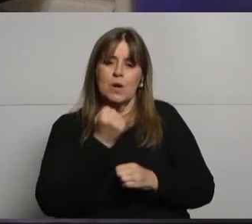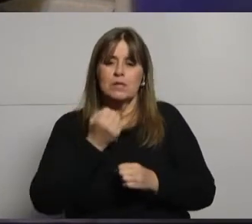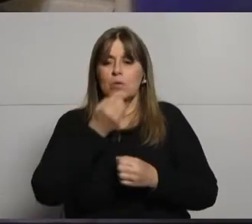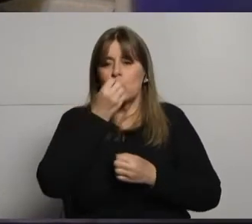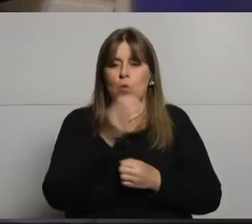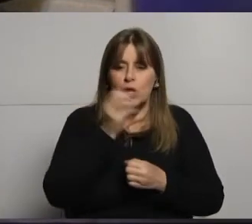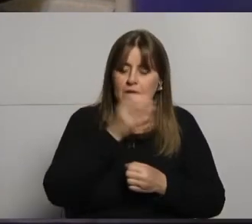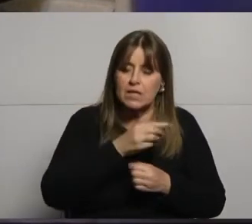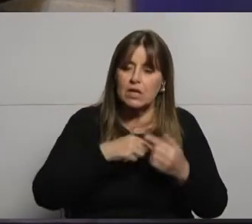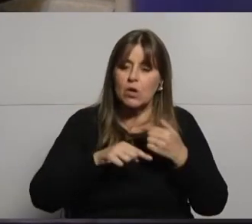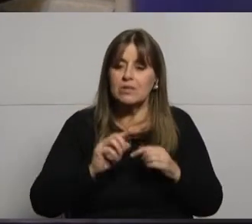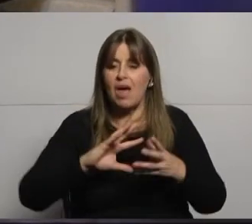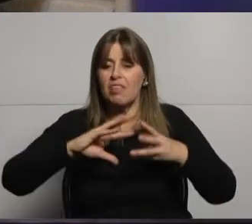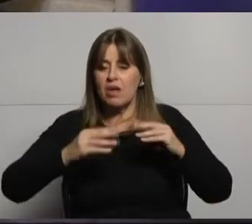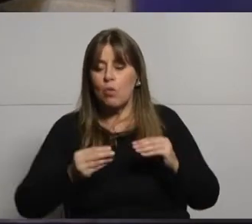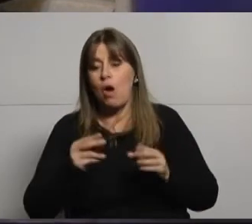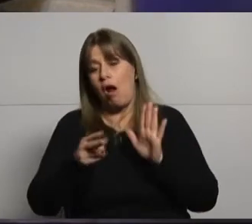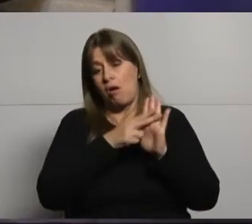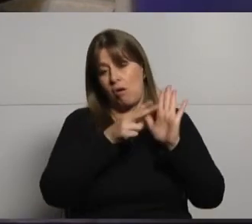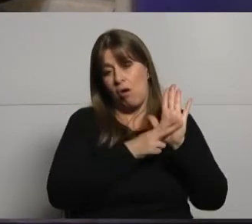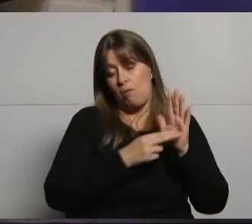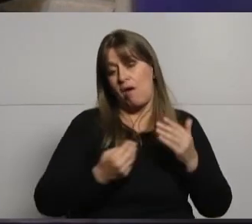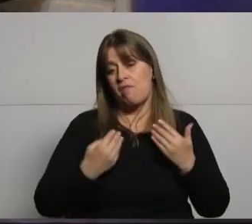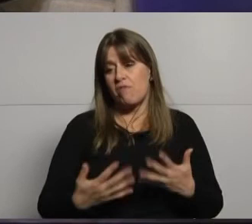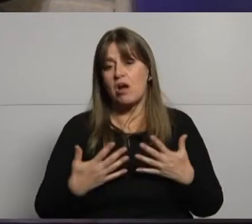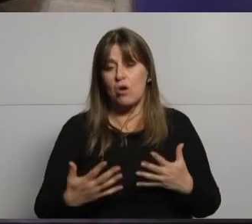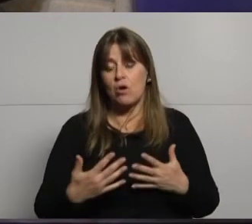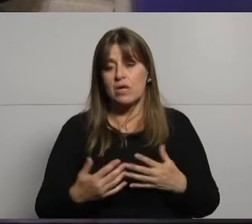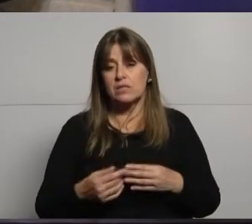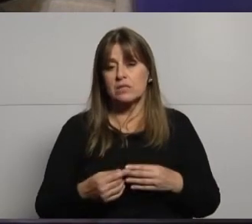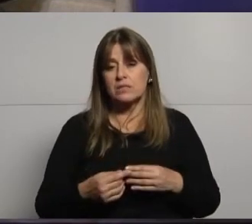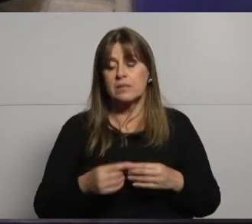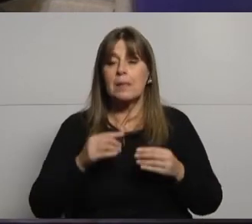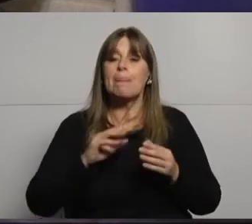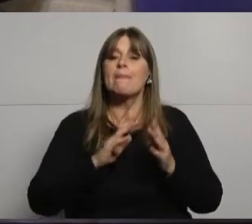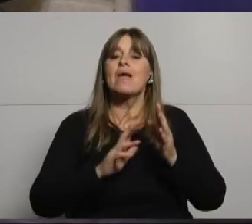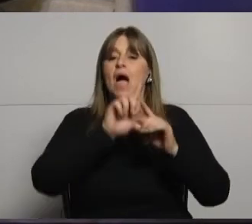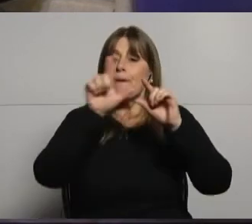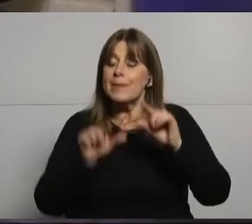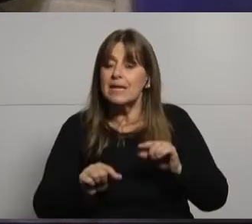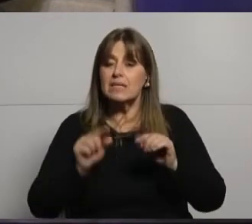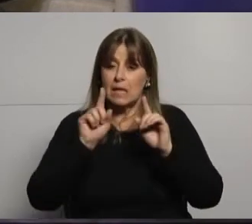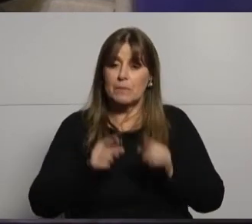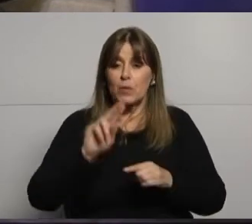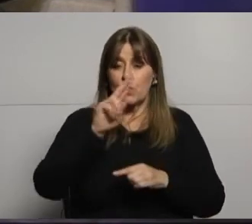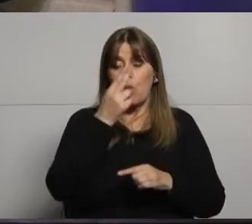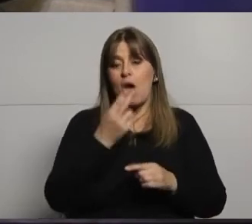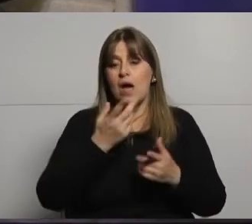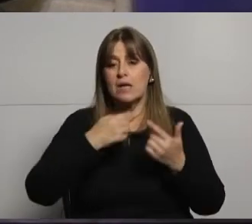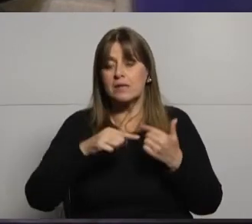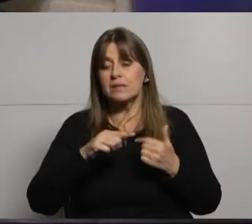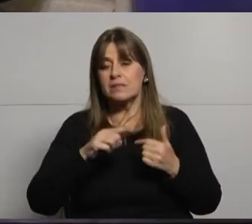crítico. Si se adecúa o no a nuestras normas y valores, o sea, tanto en América Latina como en Uruguay en particular, tenemos